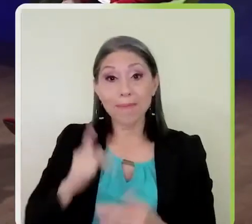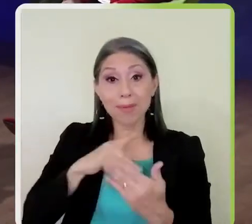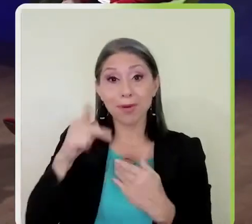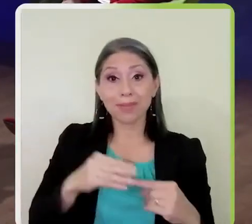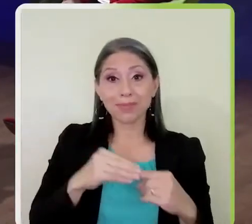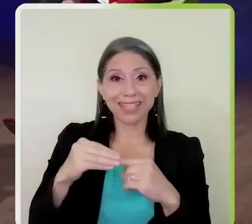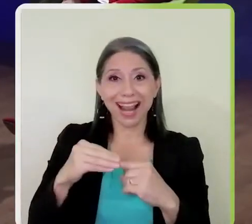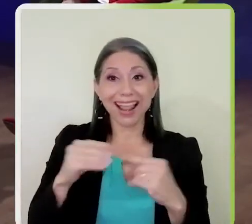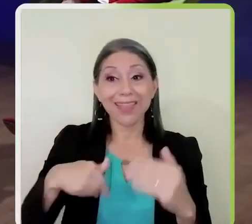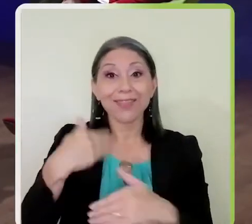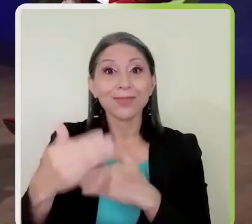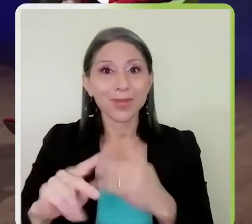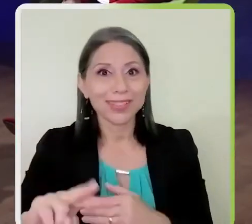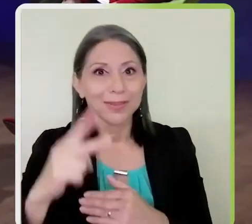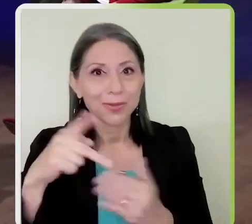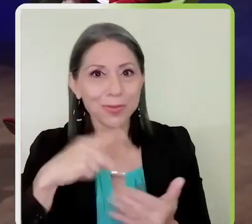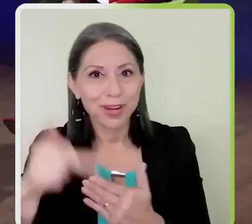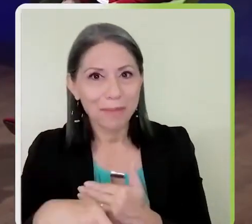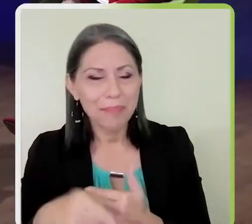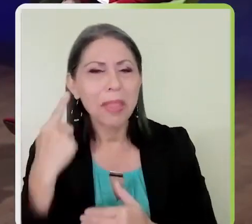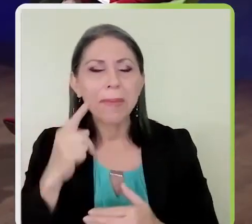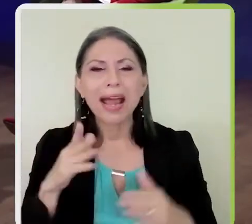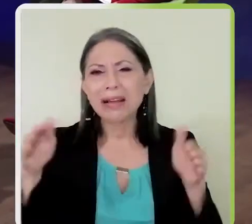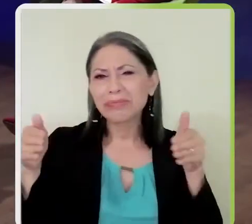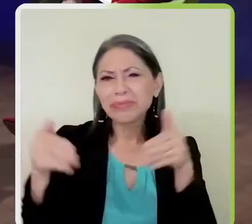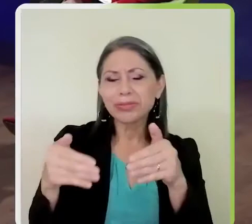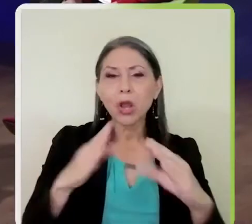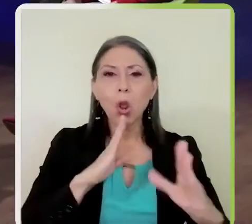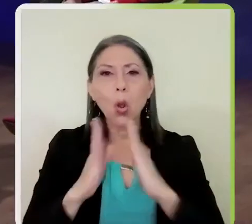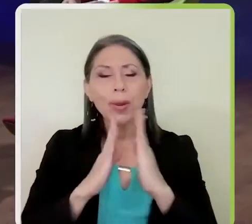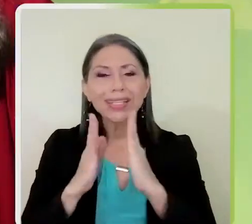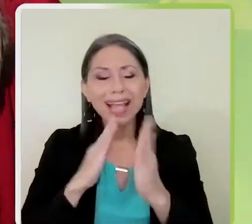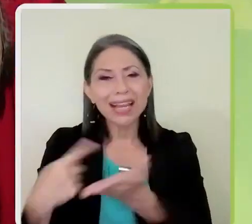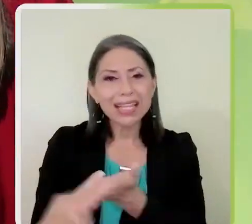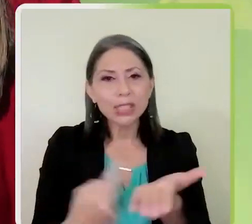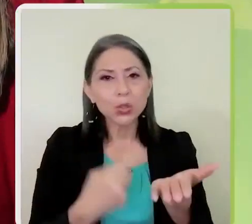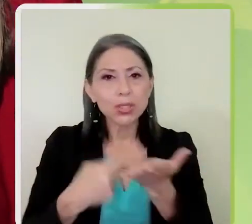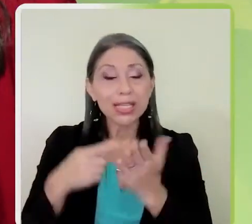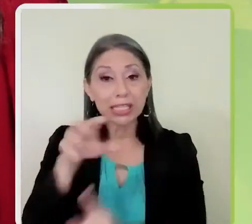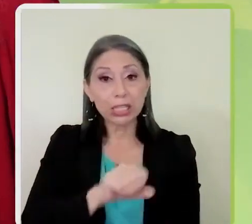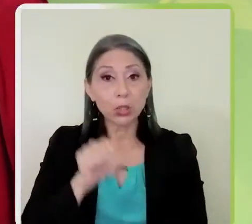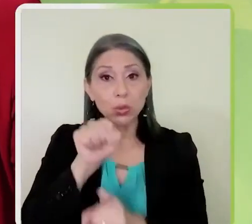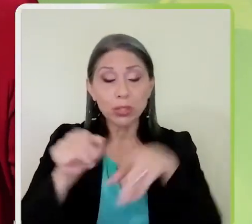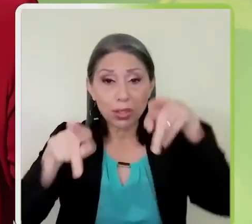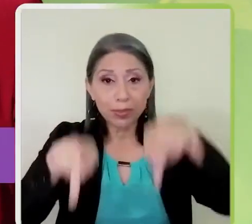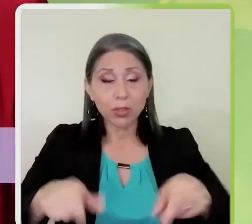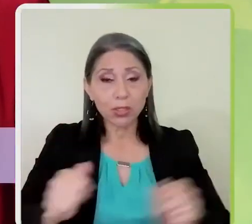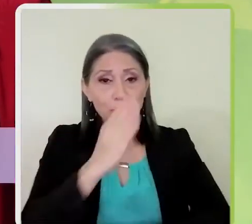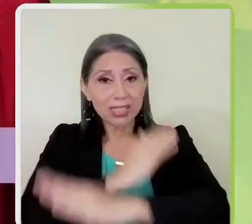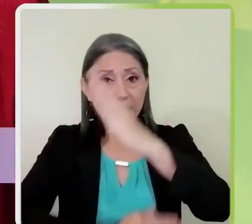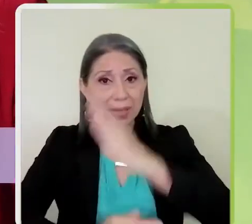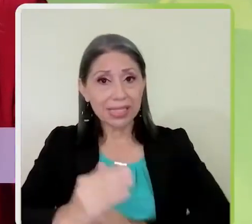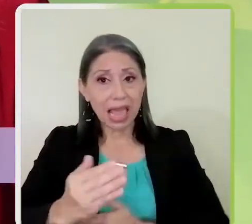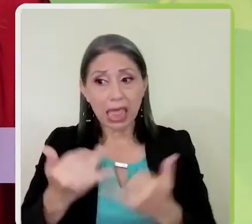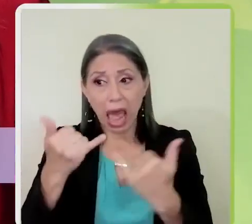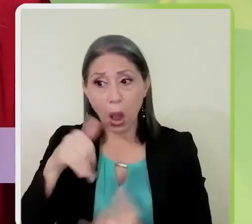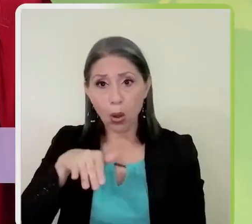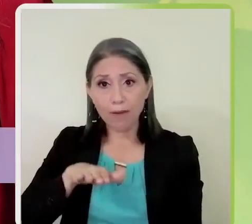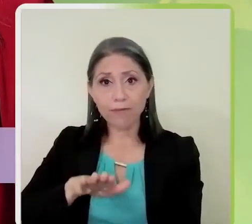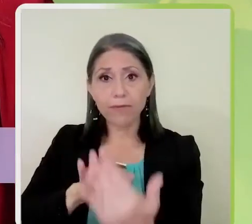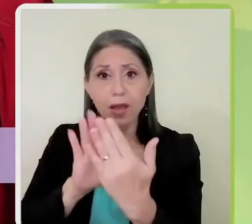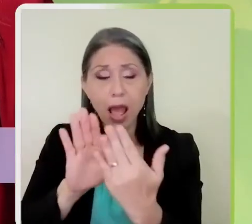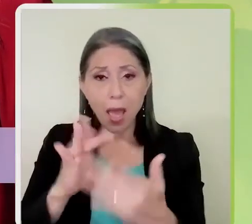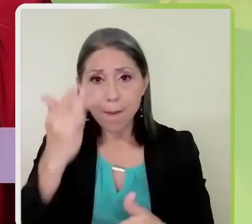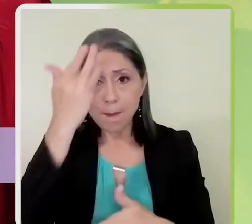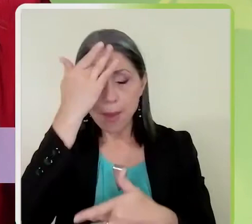ediciones especiales dedicadas a conversar y discutir sobre la situación de las personas en condición de discapacidad ante